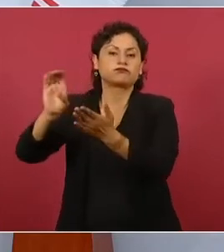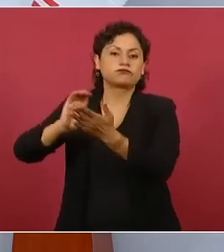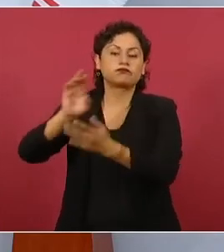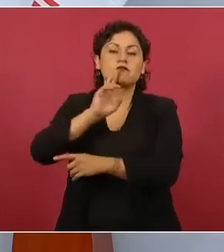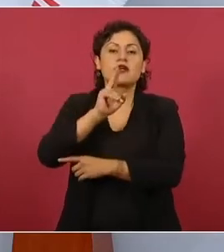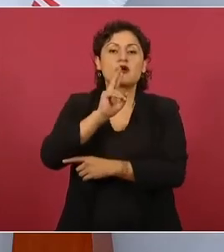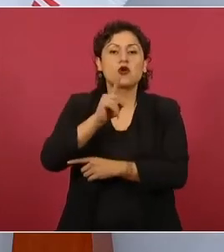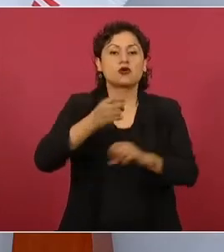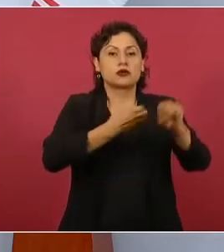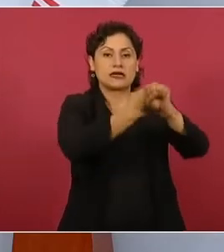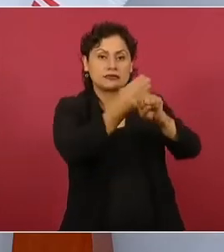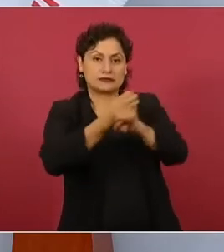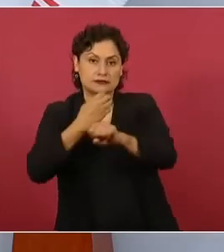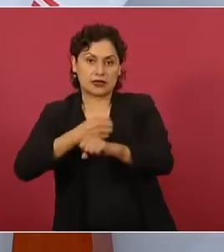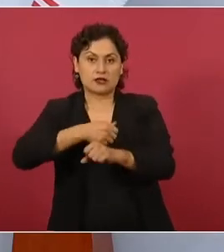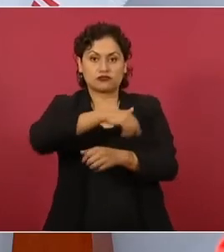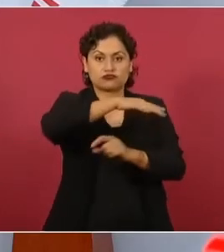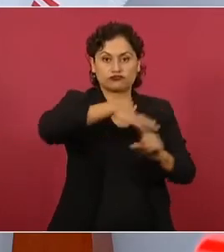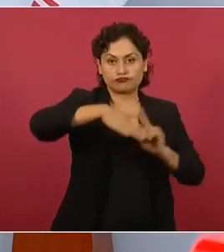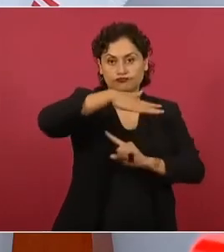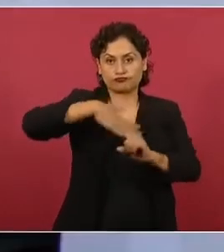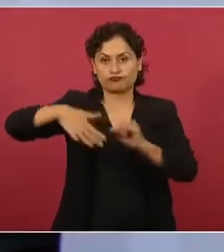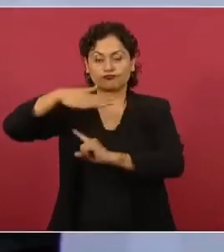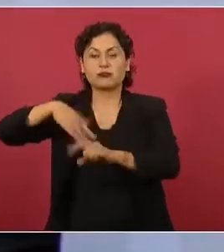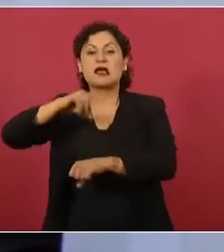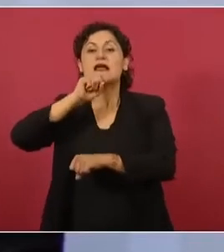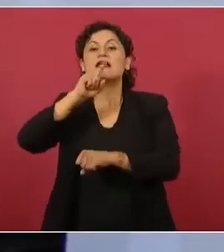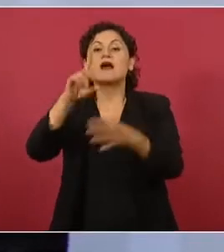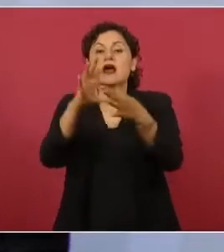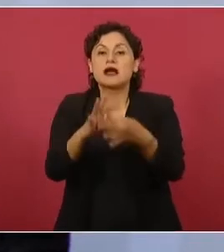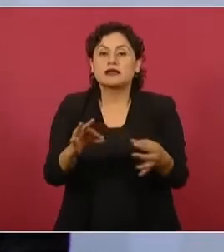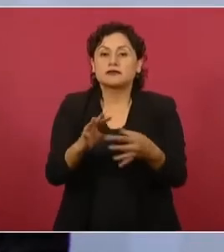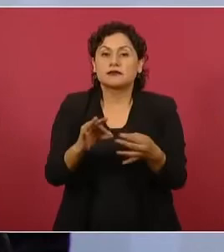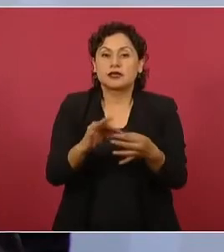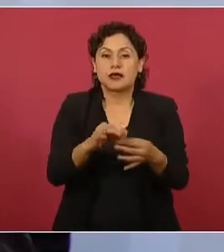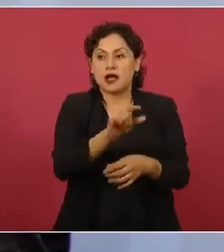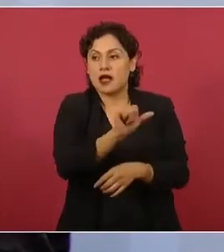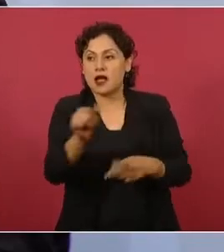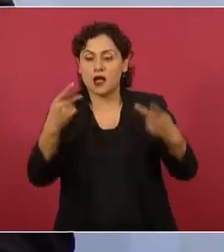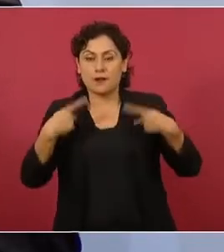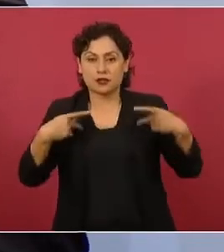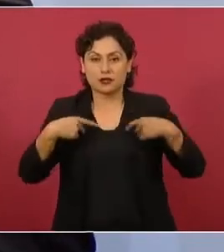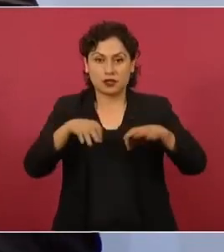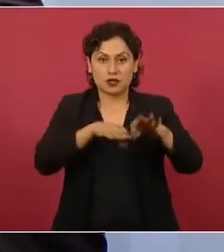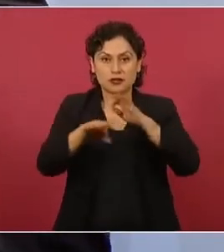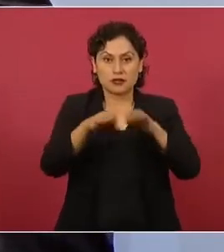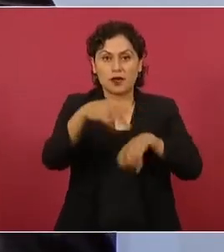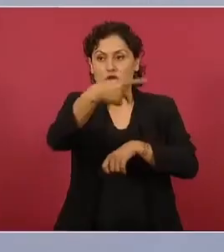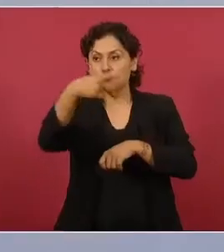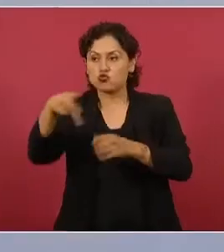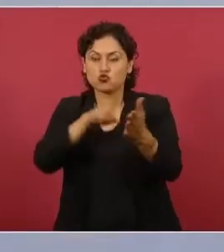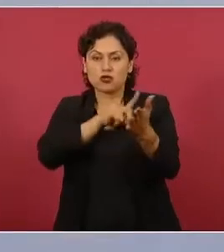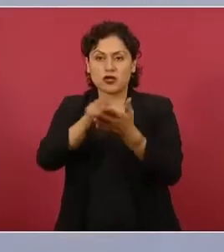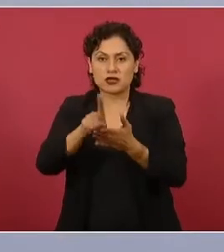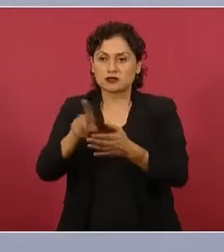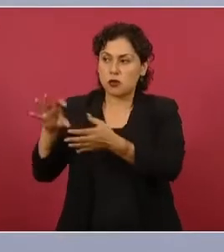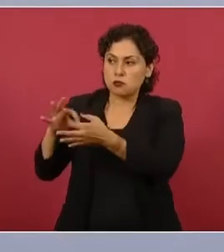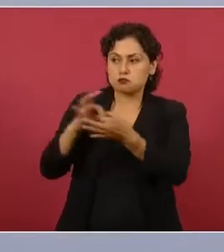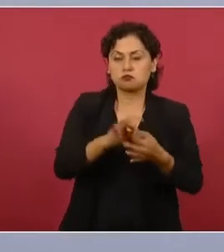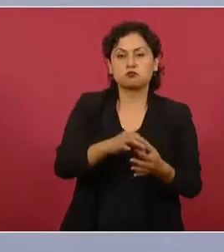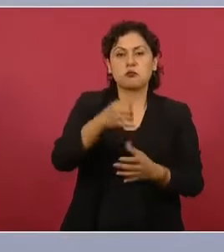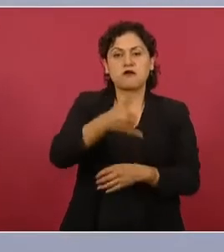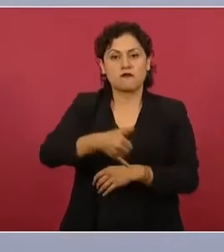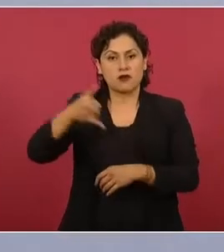del país, que informen a la base trabajadora sobre su derecho a la vivienda y lo que el Infonavit les ofrece.